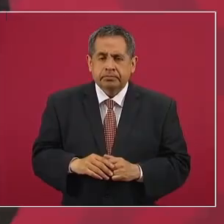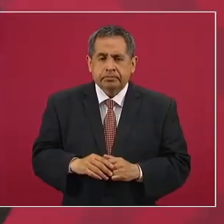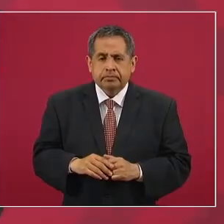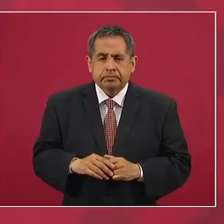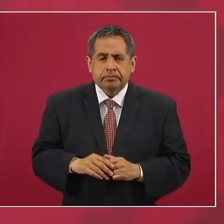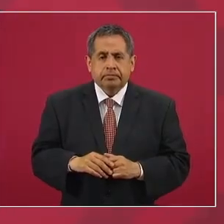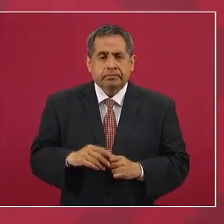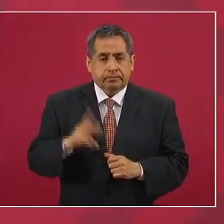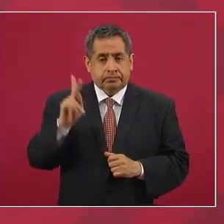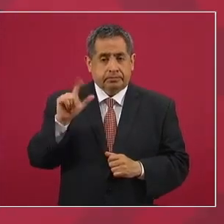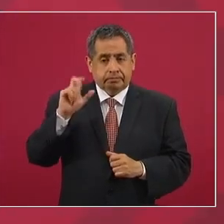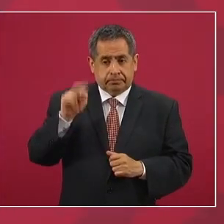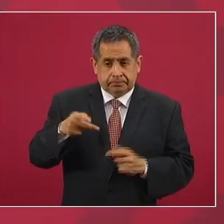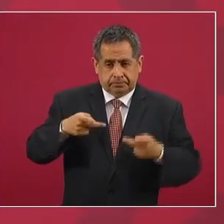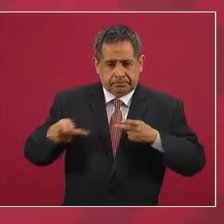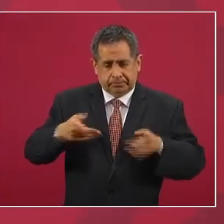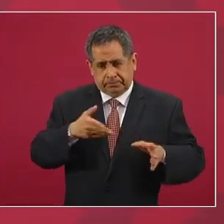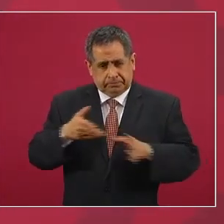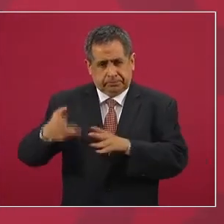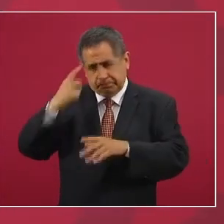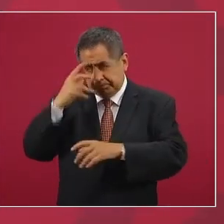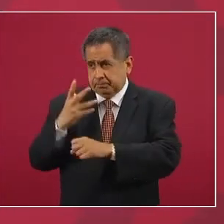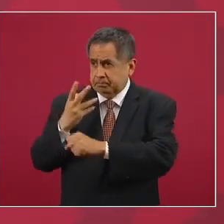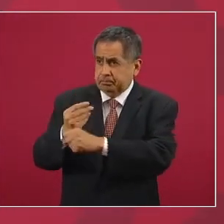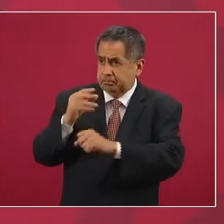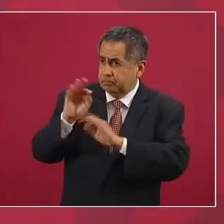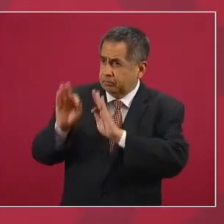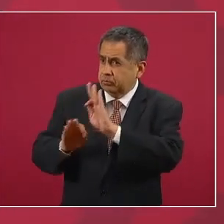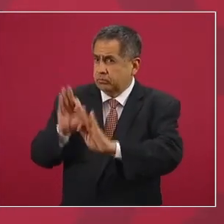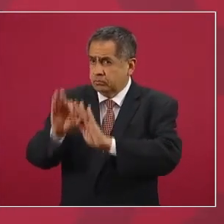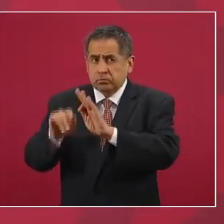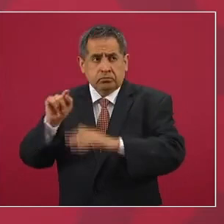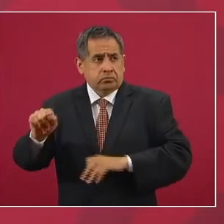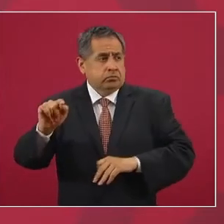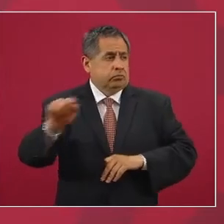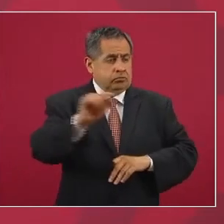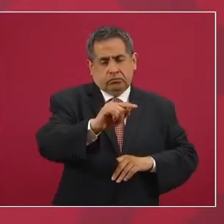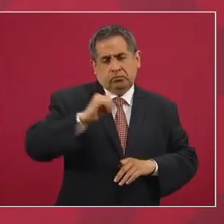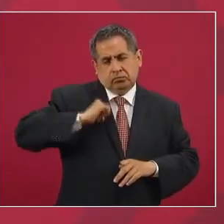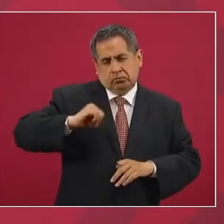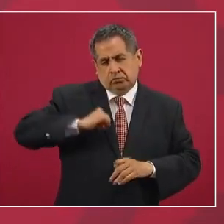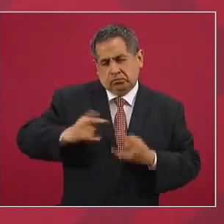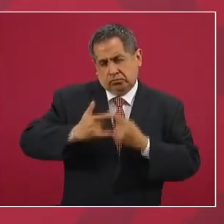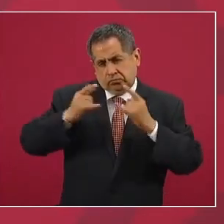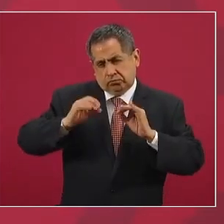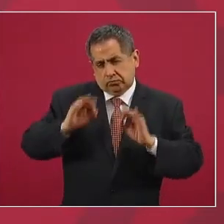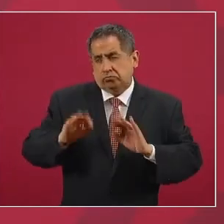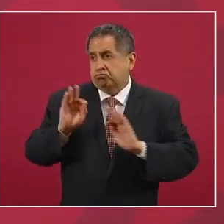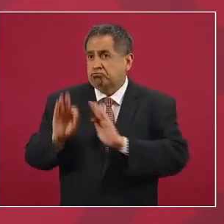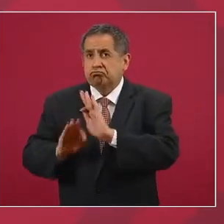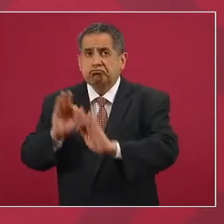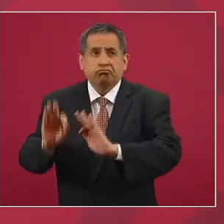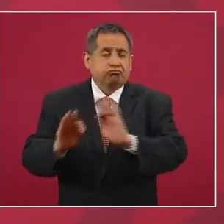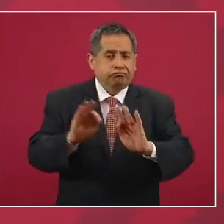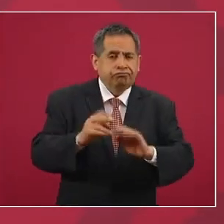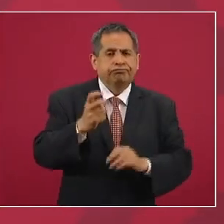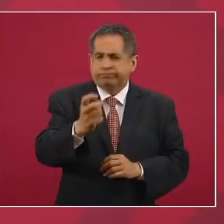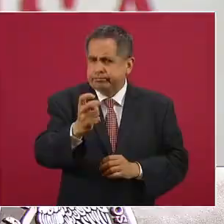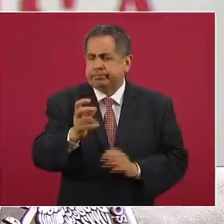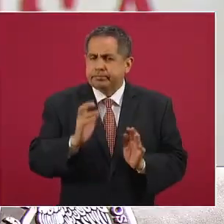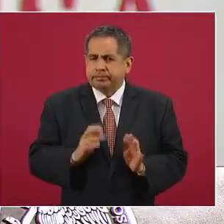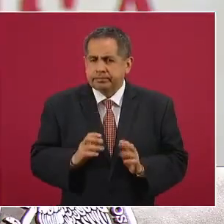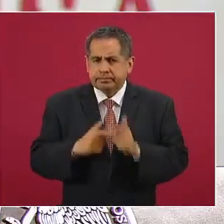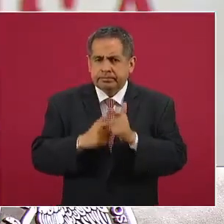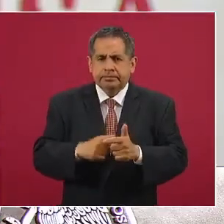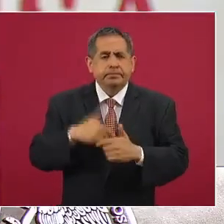Todo ese plan de recuperación de monumentos históricos se va